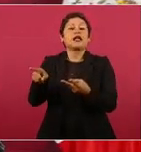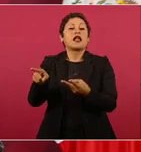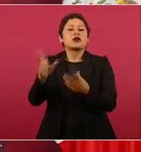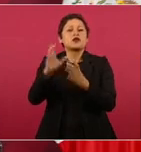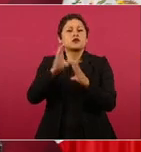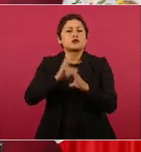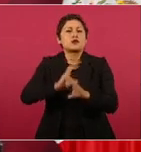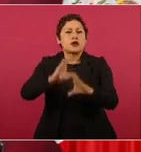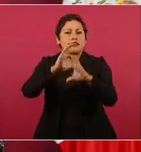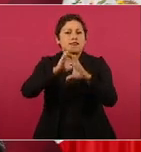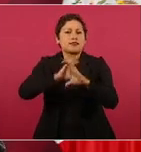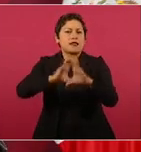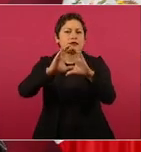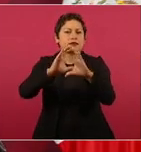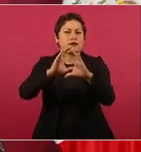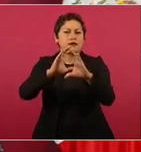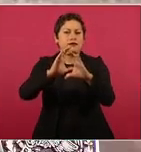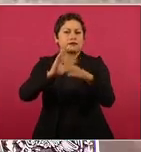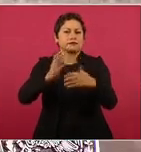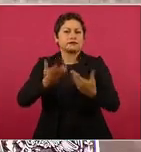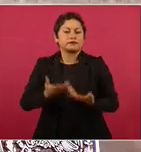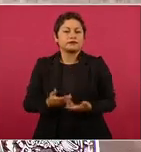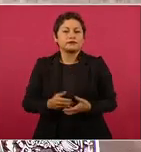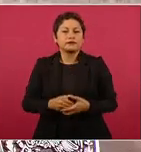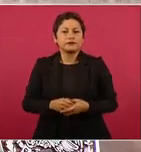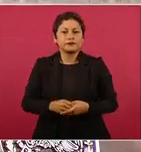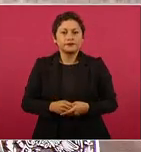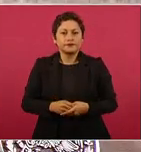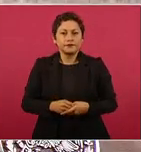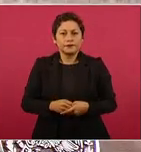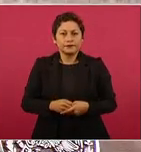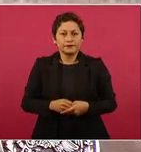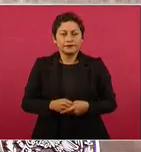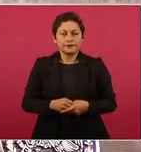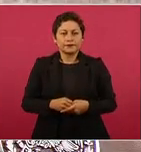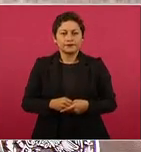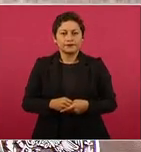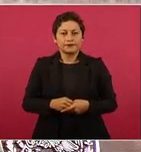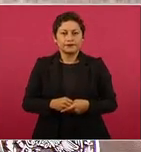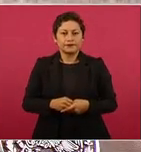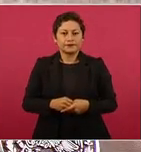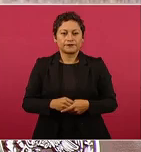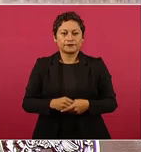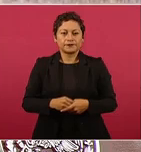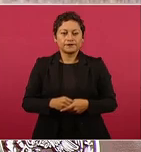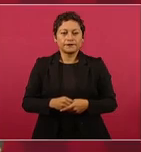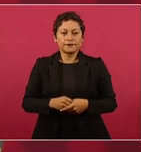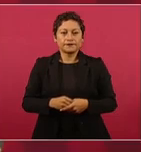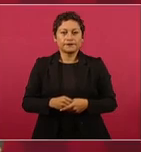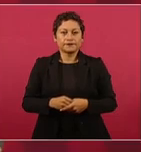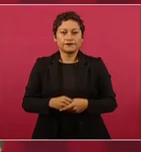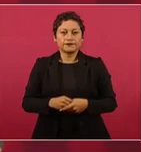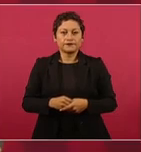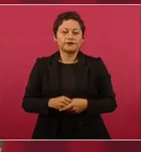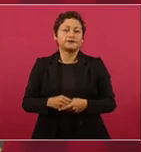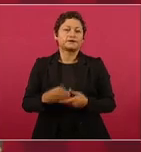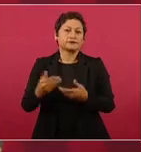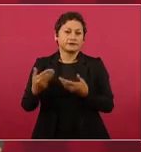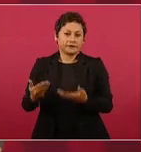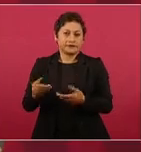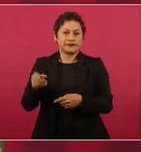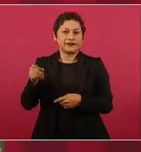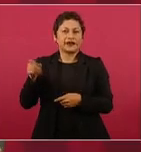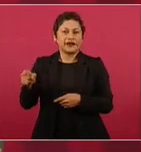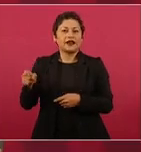de nuestro hermano pueblo de